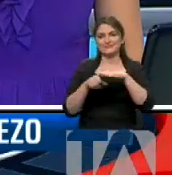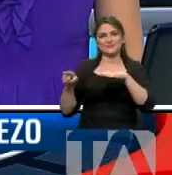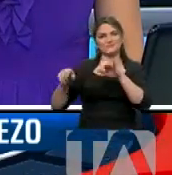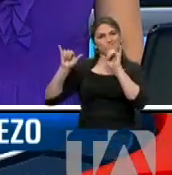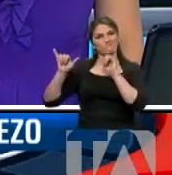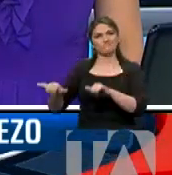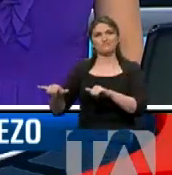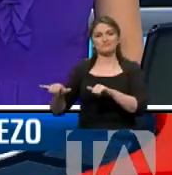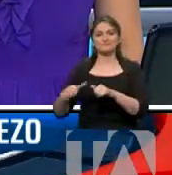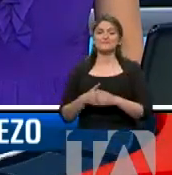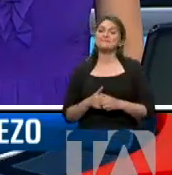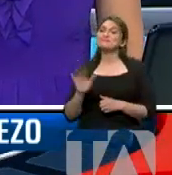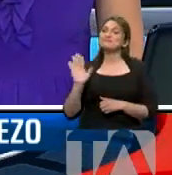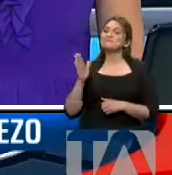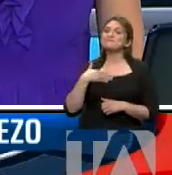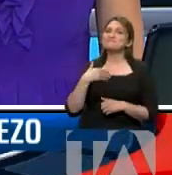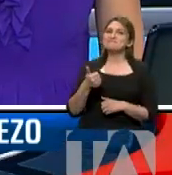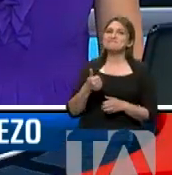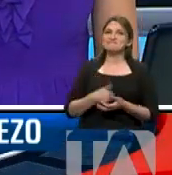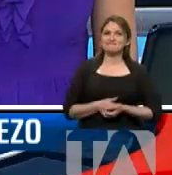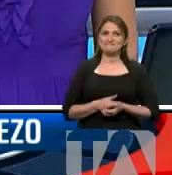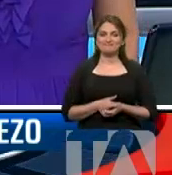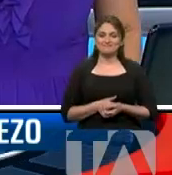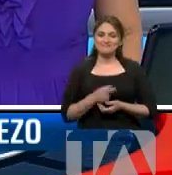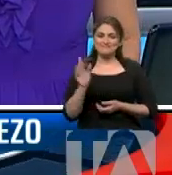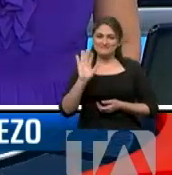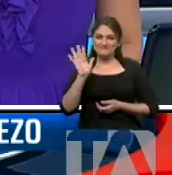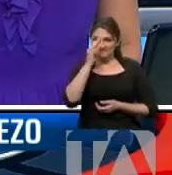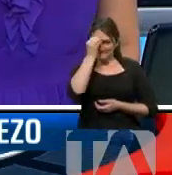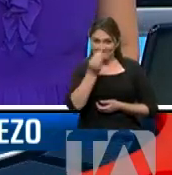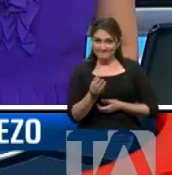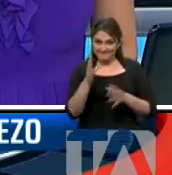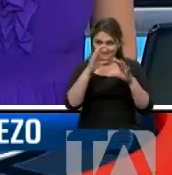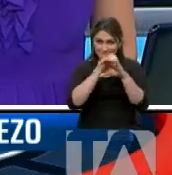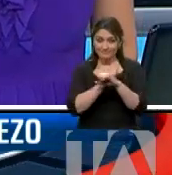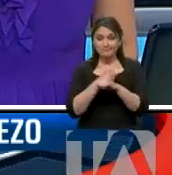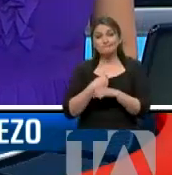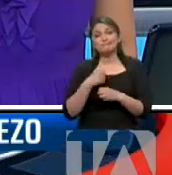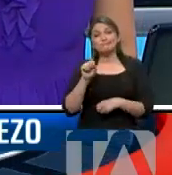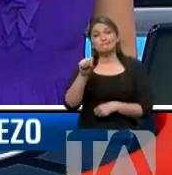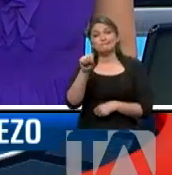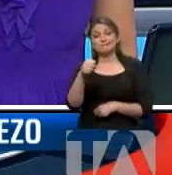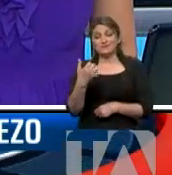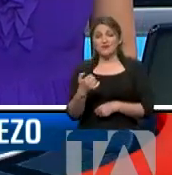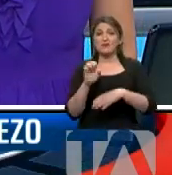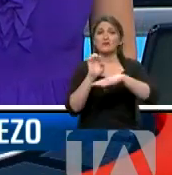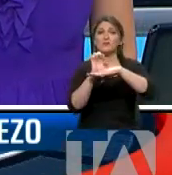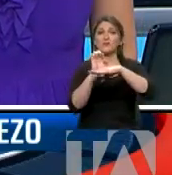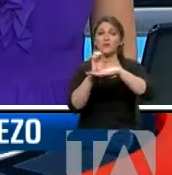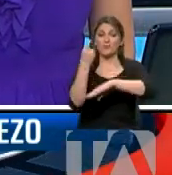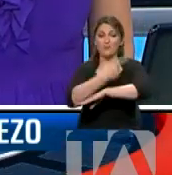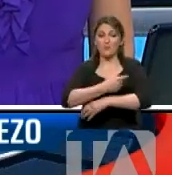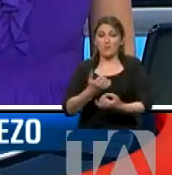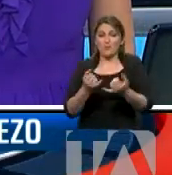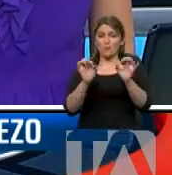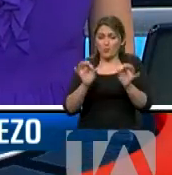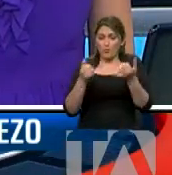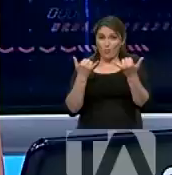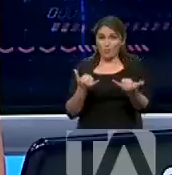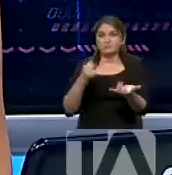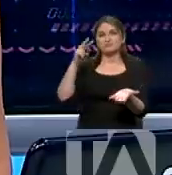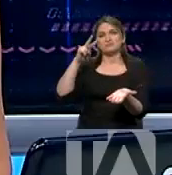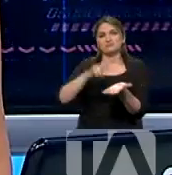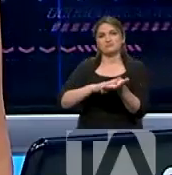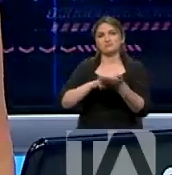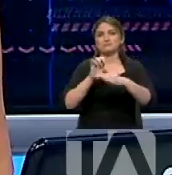Liz. Hola, Milton. Amigos, buenas noches. El requerimiento de visa rige desde hoy y eso ha ocasionado el descontento de muchas